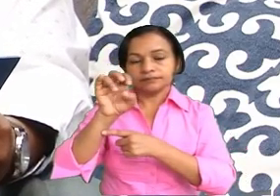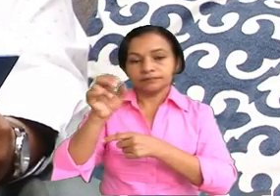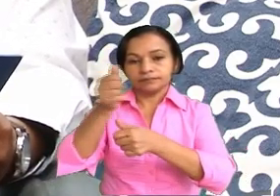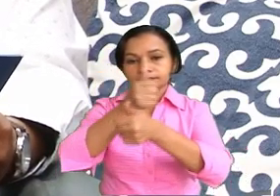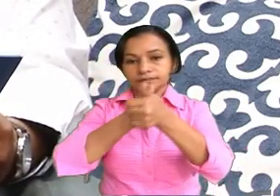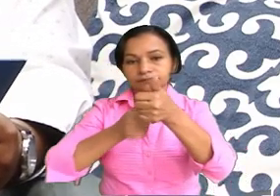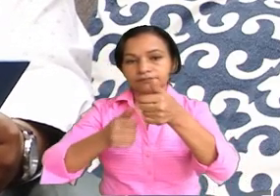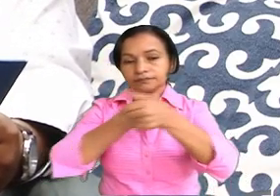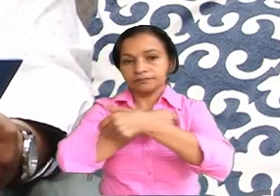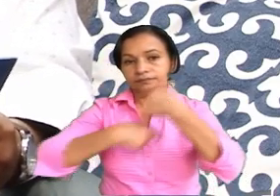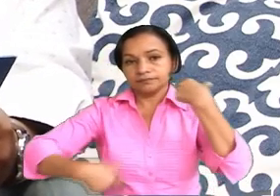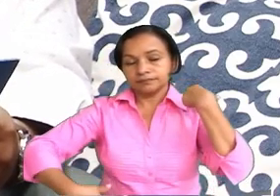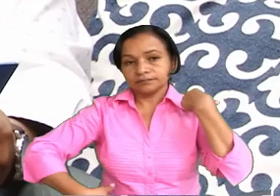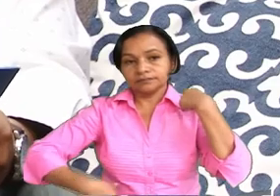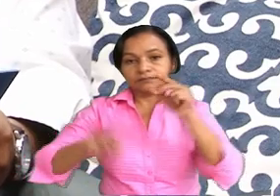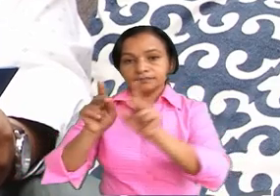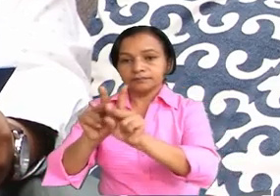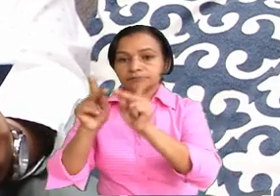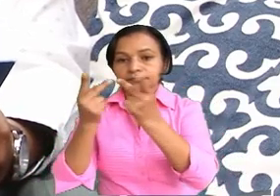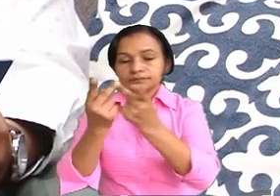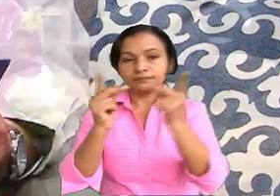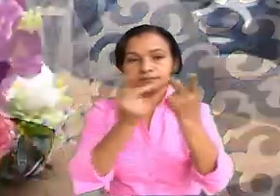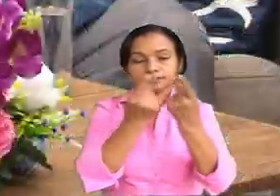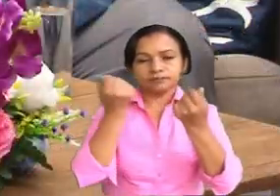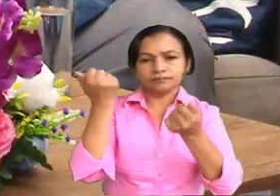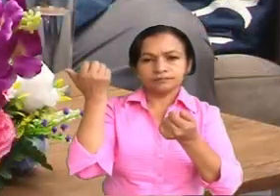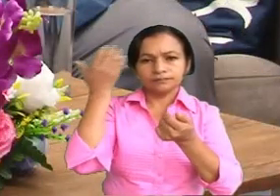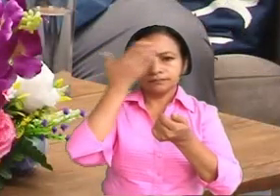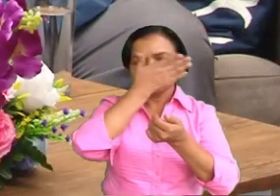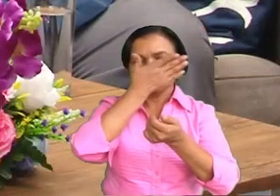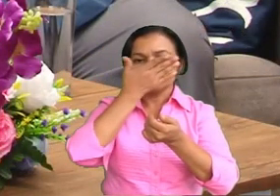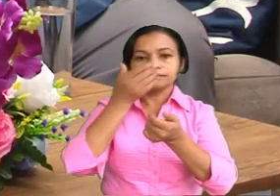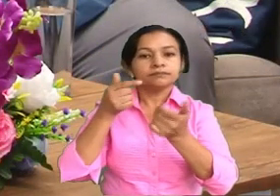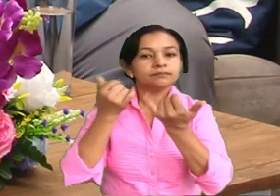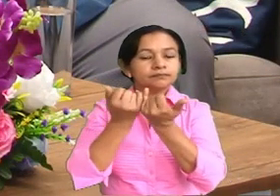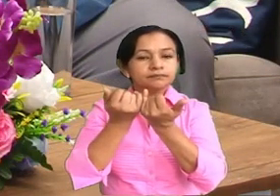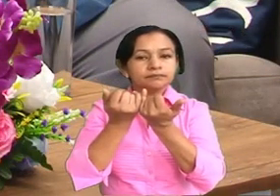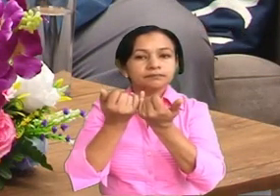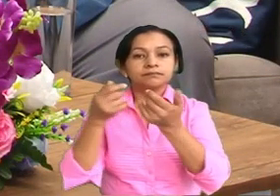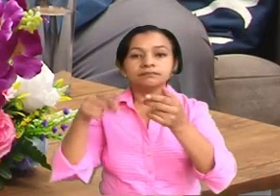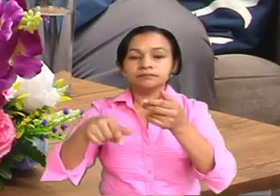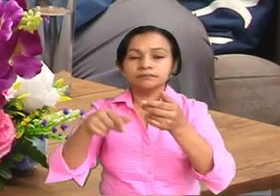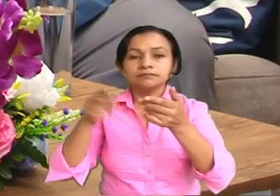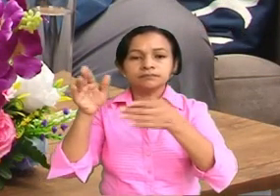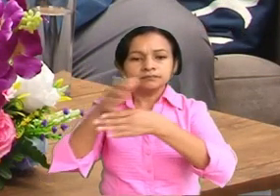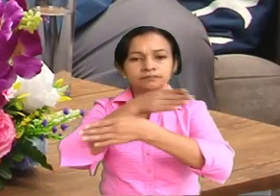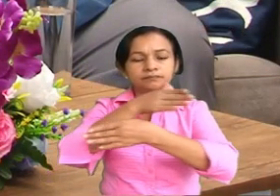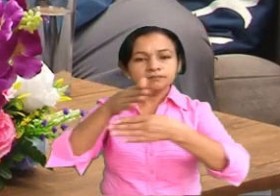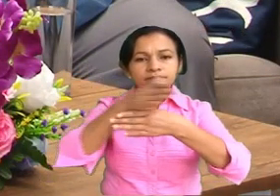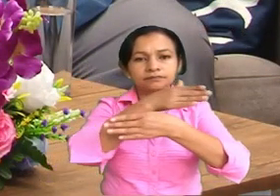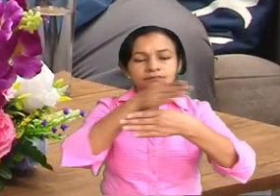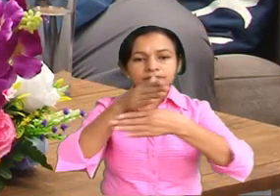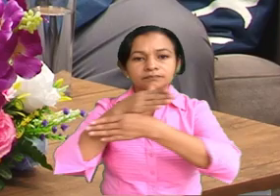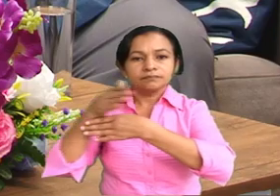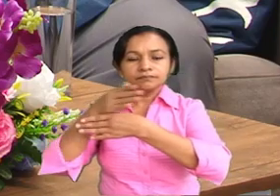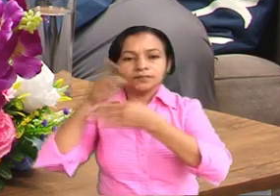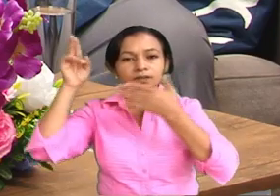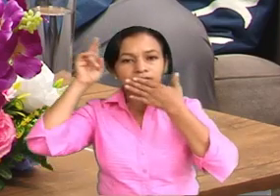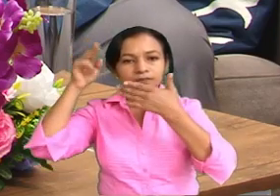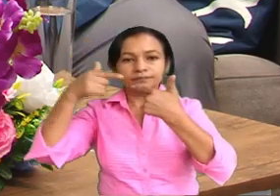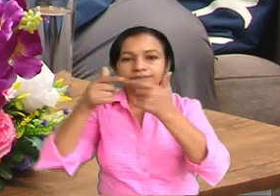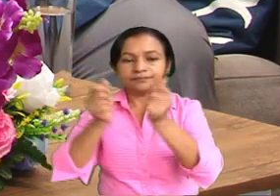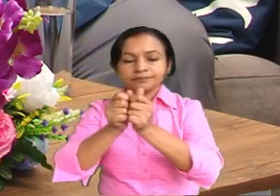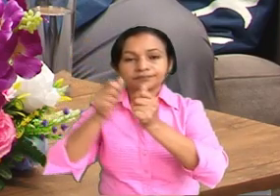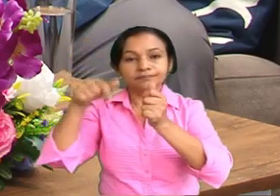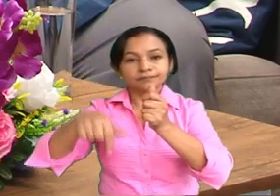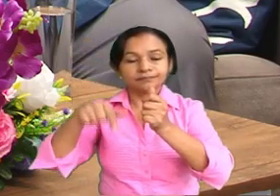vicepresidenta de la Comisión de Asuntos de los Pueblos Originarios, Afrodescendientes y Regímenes Autonómicos de nuestra Costa Caribe, y también es diputada ante la Asamblea Nacional. Junto a